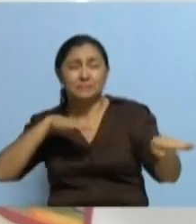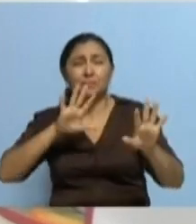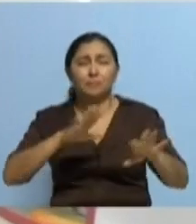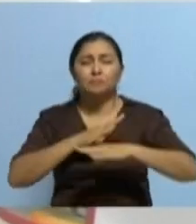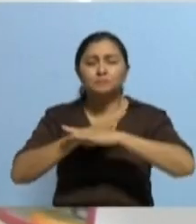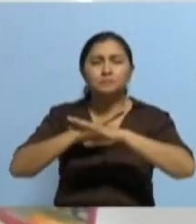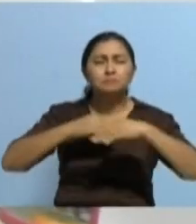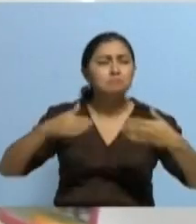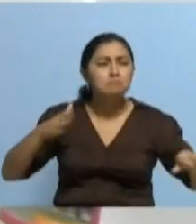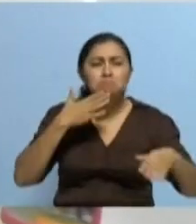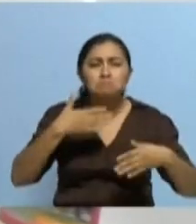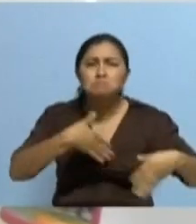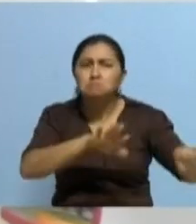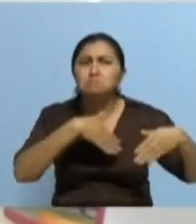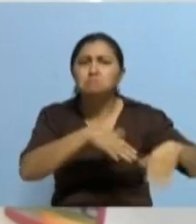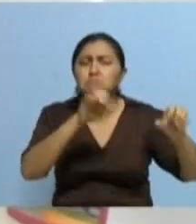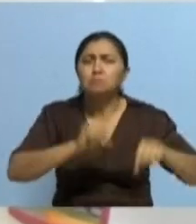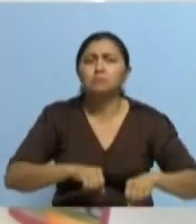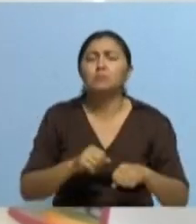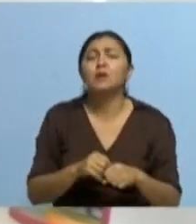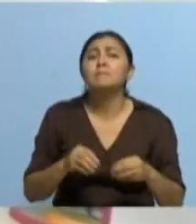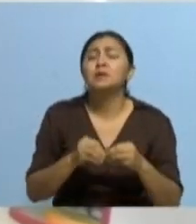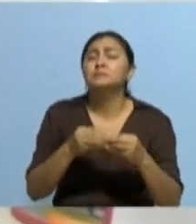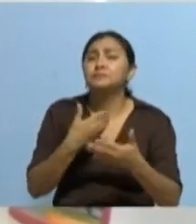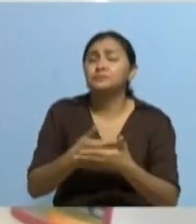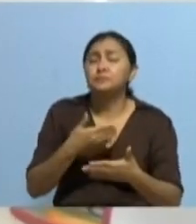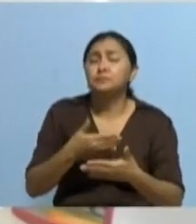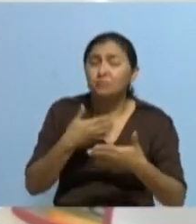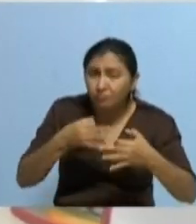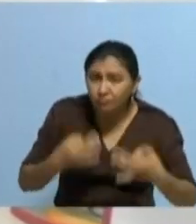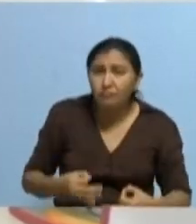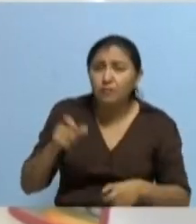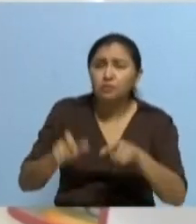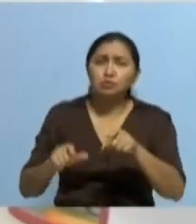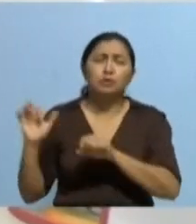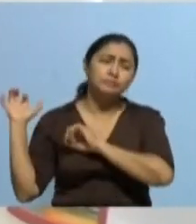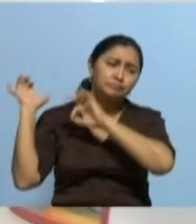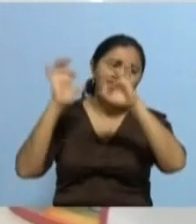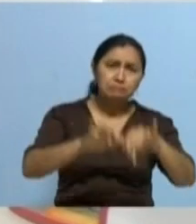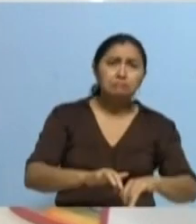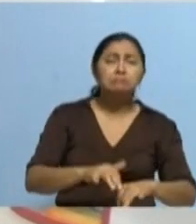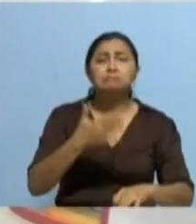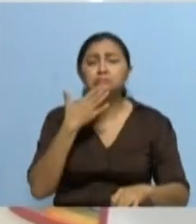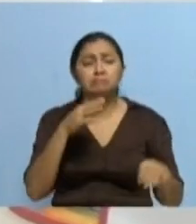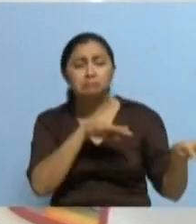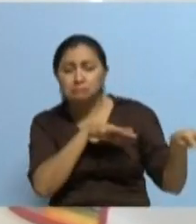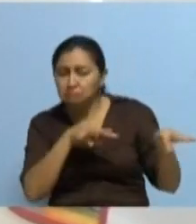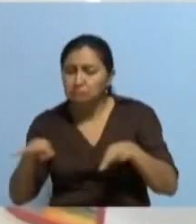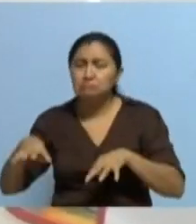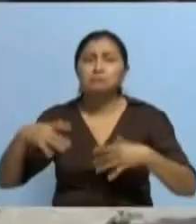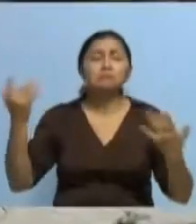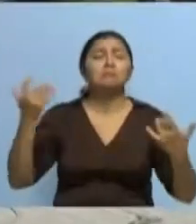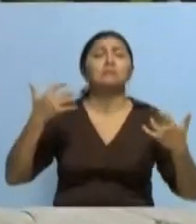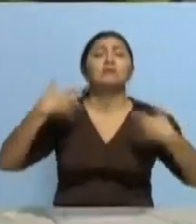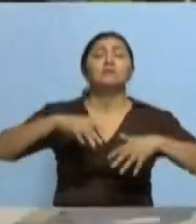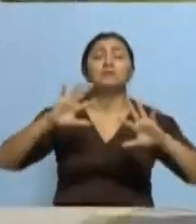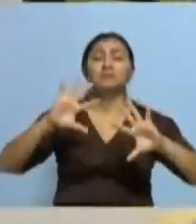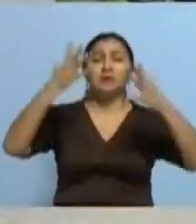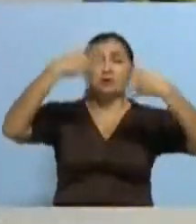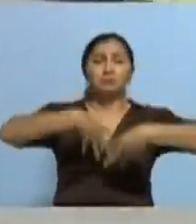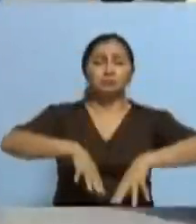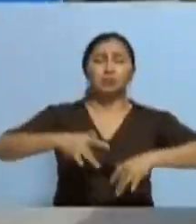importante, garantizar una oferta disponible para que los usuarios puedan llegar a disfrutar la Guacherna y gozarse de esta gran fiesta carnavalera.